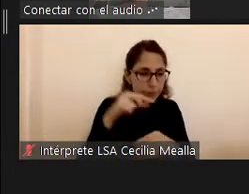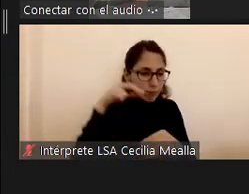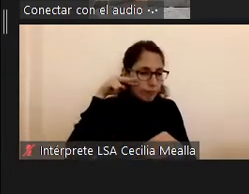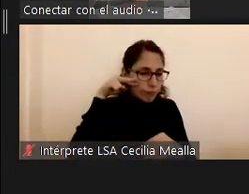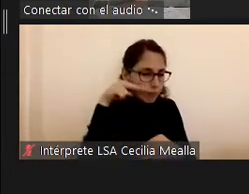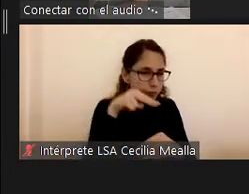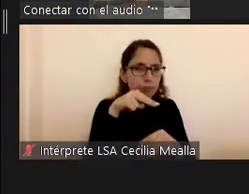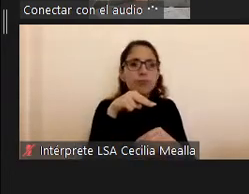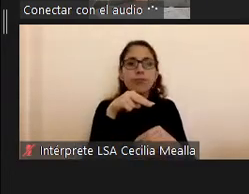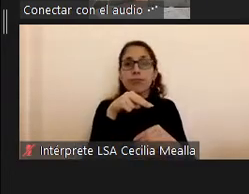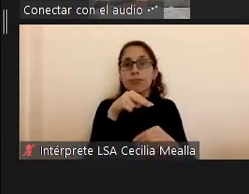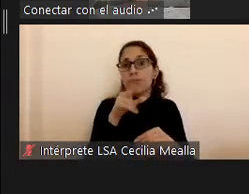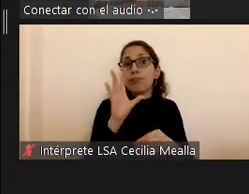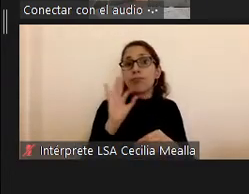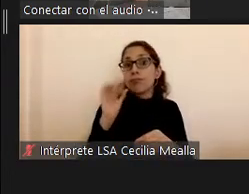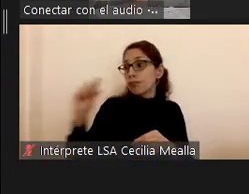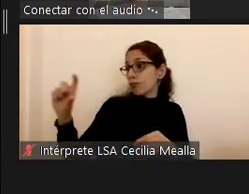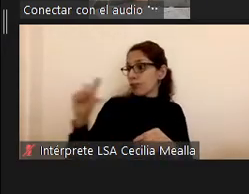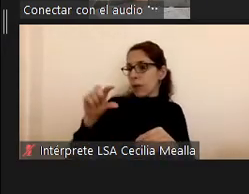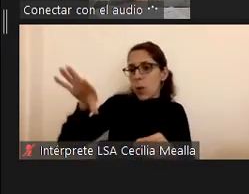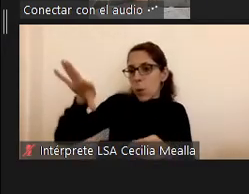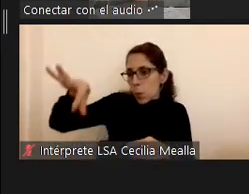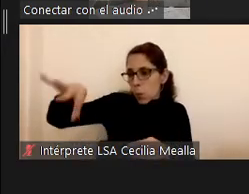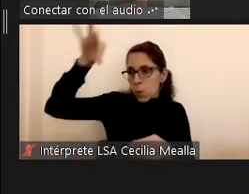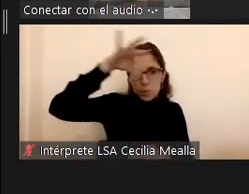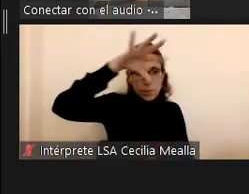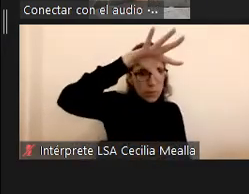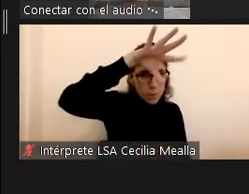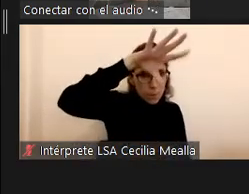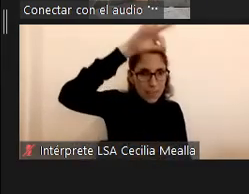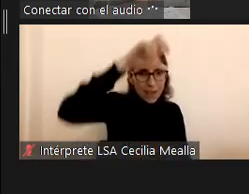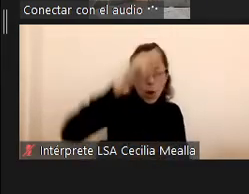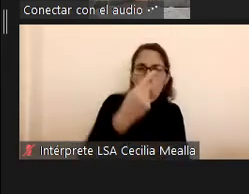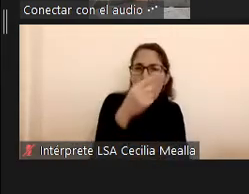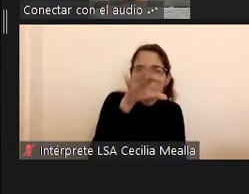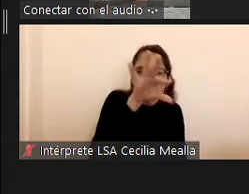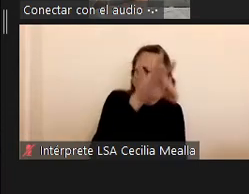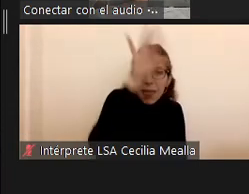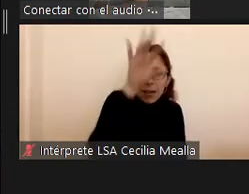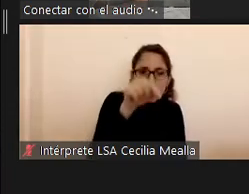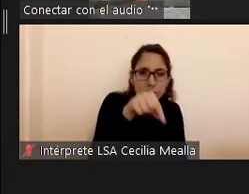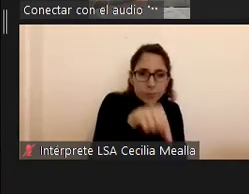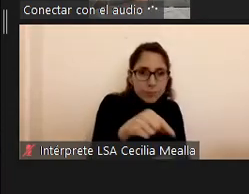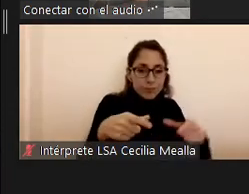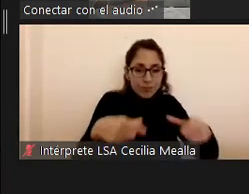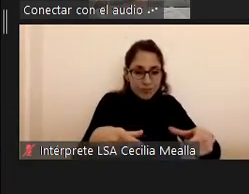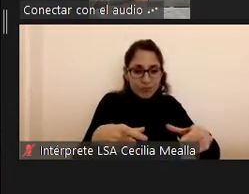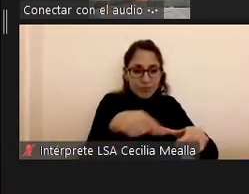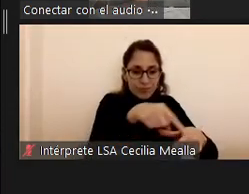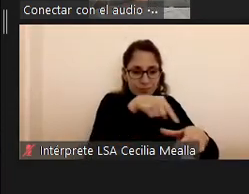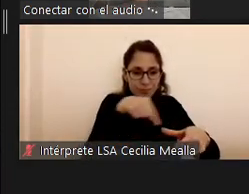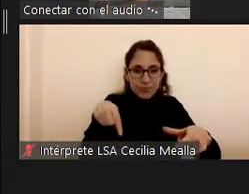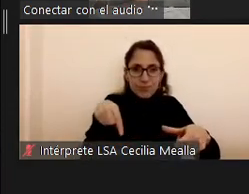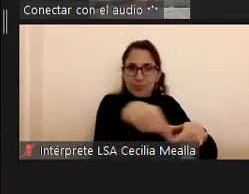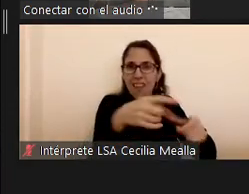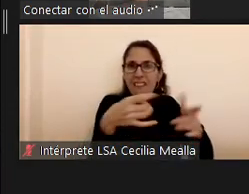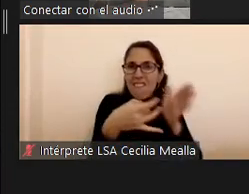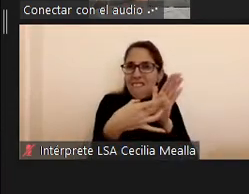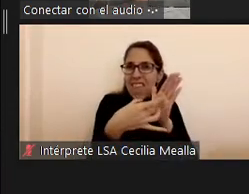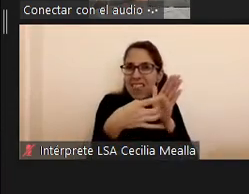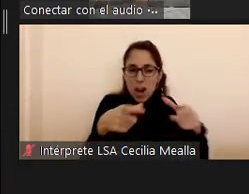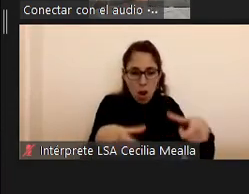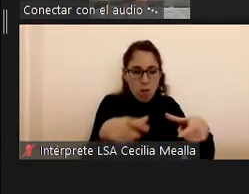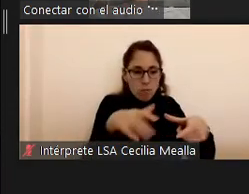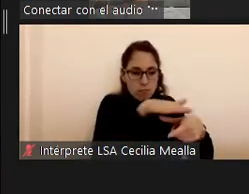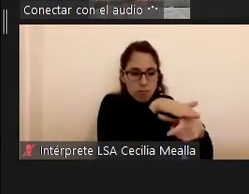coloca una gotita de esa orina sobre un portaobjeto, que es un elemento de vidrio rectangular, plano, ¿sí?,